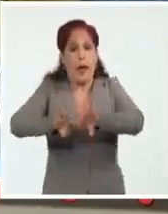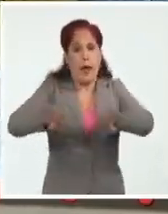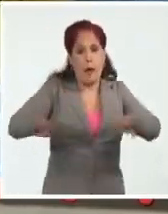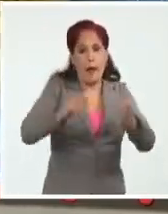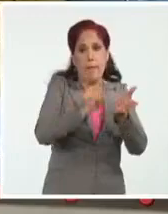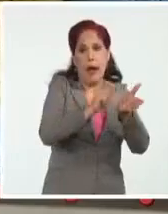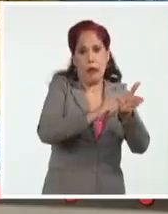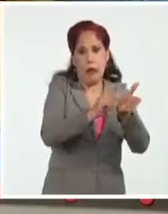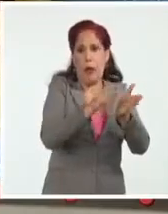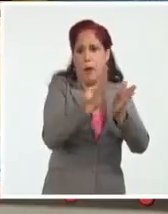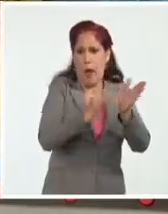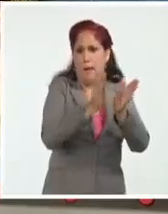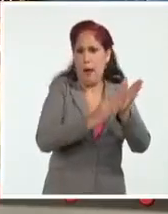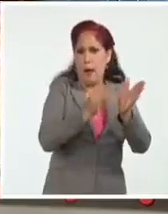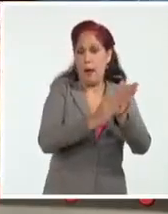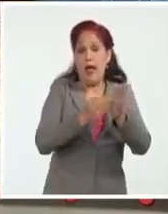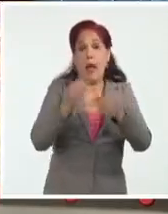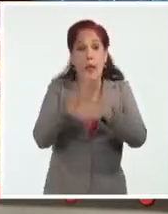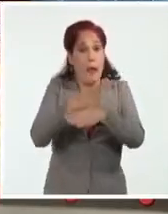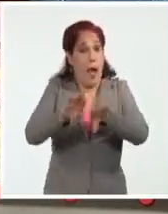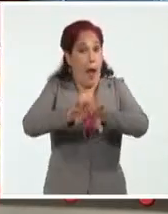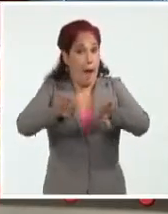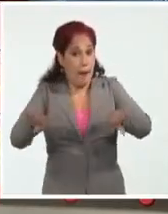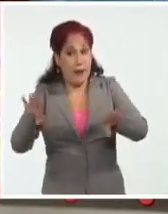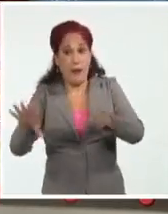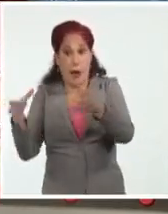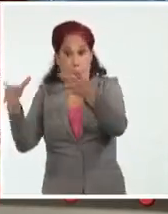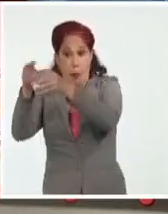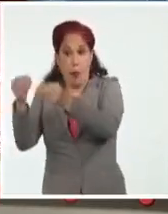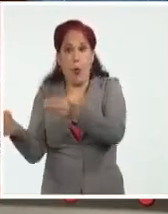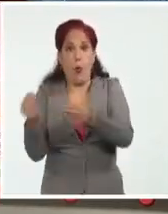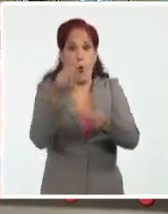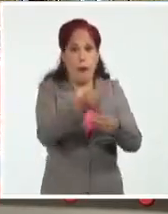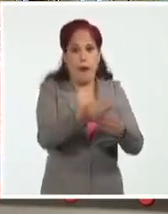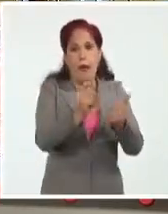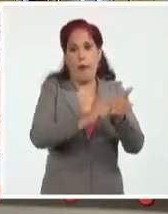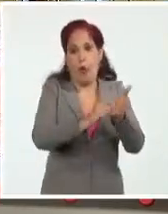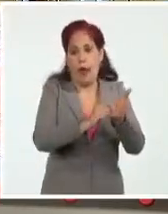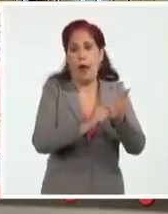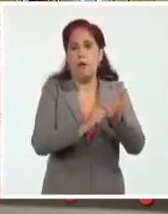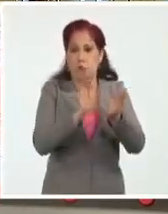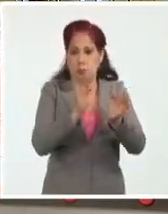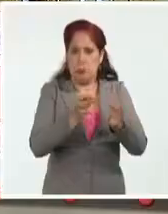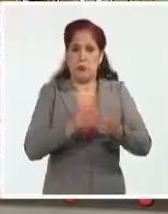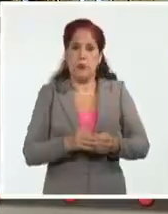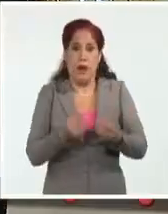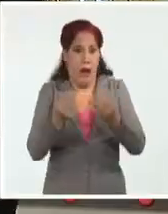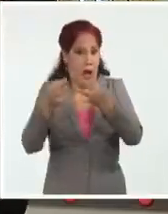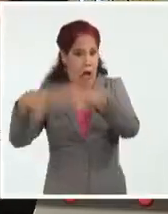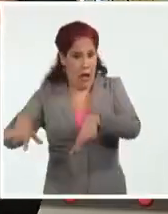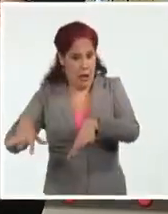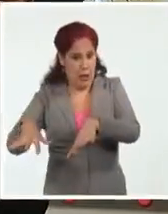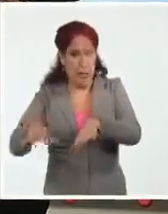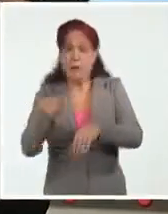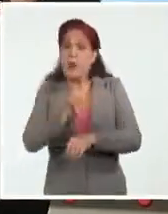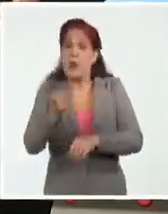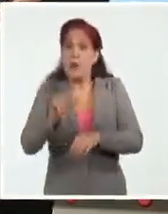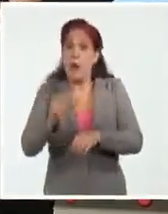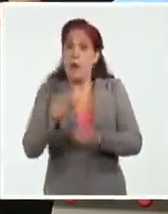mandados de cada mes. Son productos adicionales y gratuitos, reitero. Paralelamente, en las próximas semanas, en